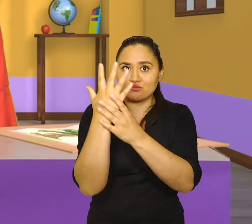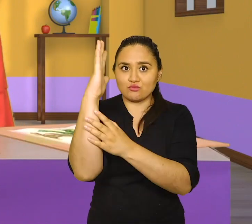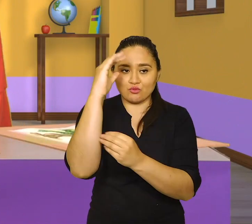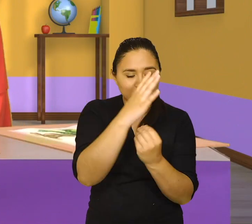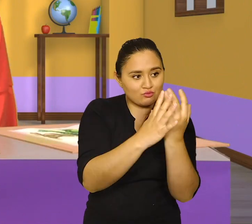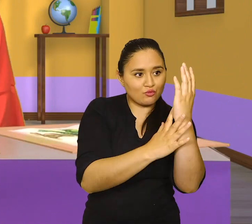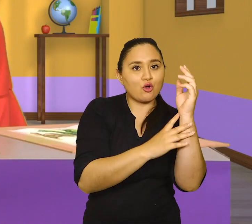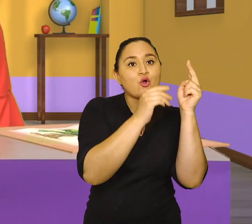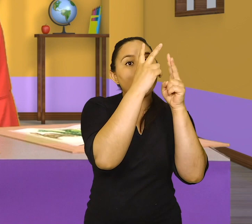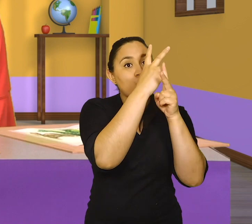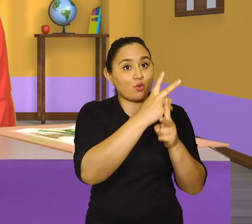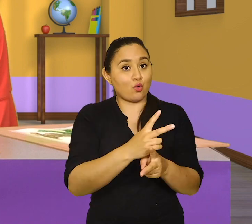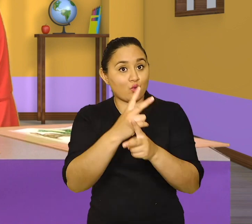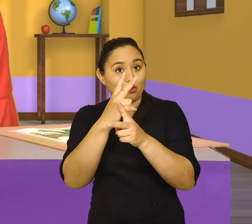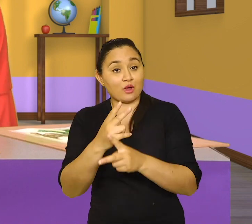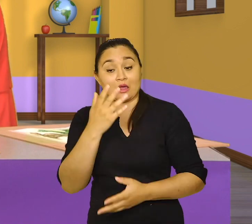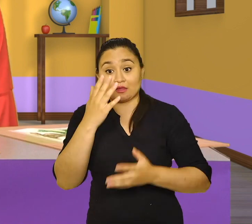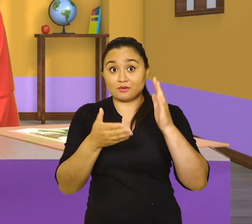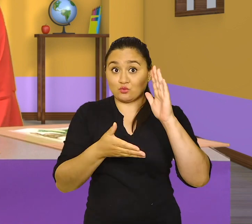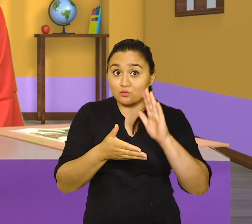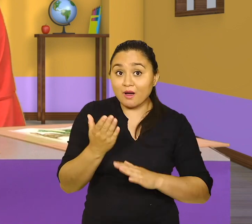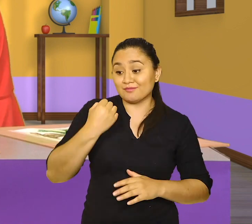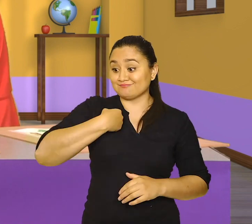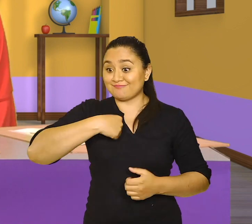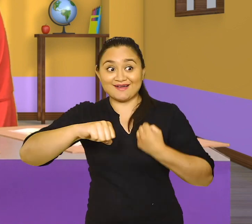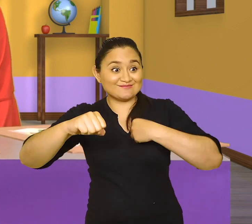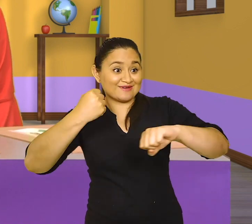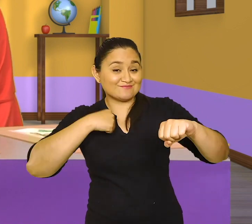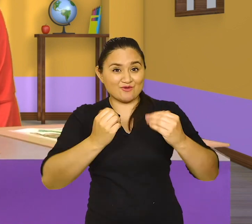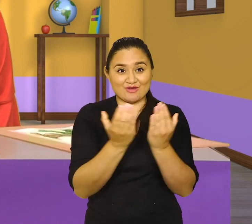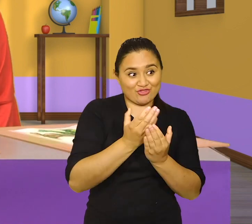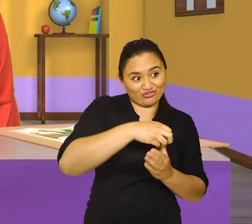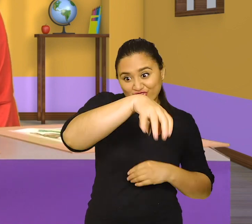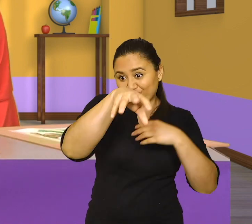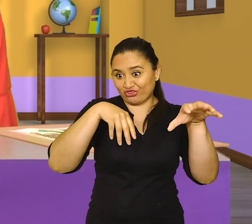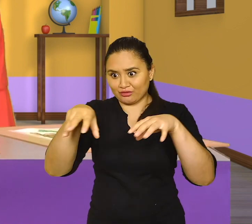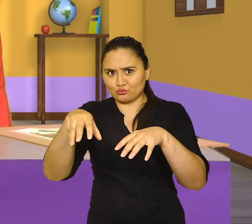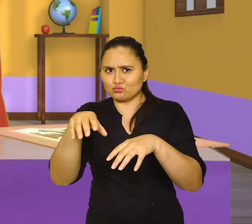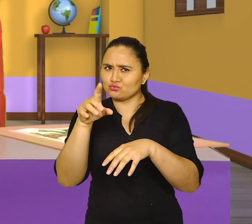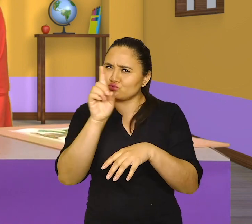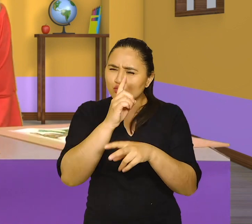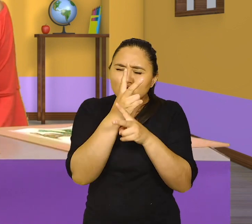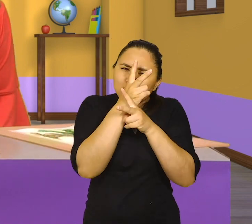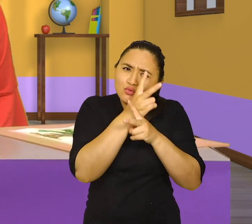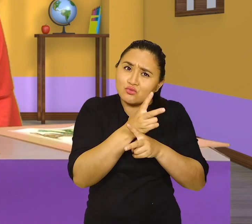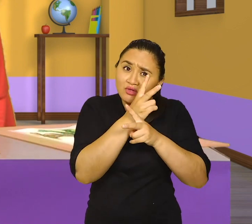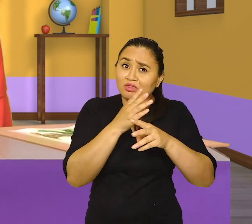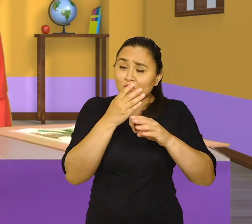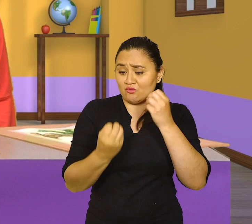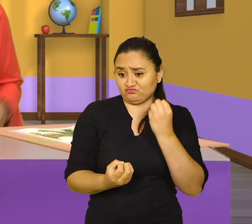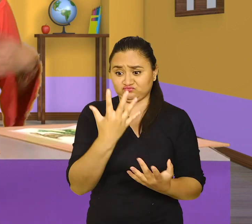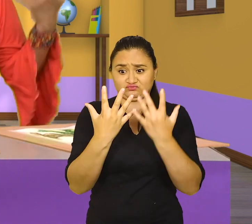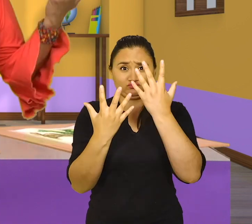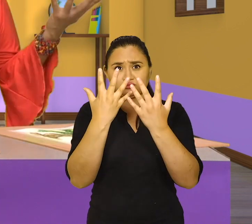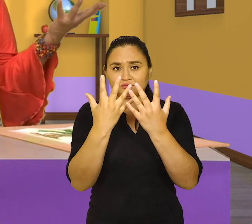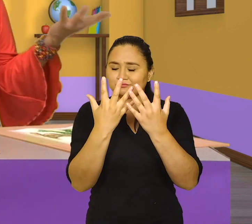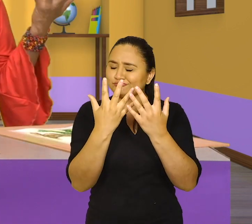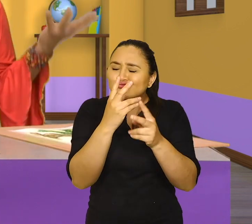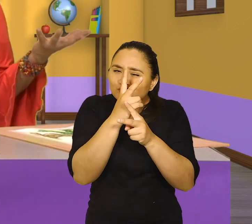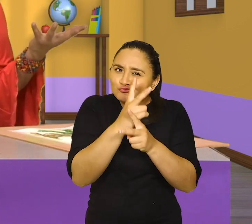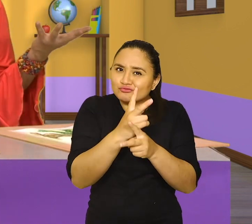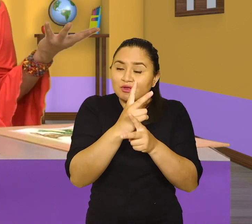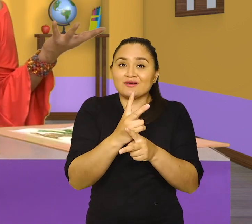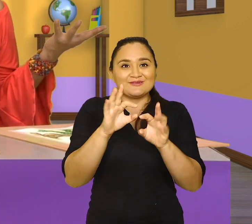bosques. Por eso, si sales de excursión, no botes basura ni vidrios en el suelo para que no provoques incendios. Salgan